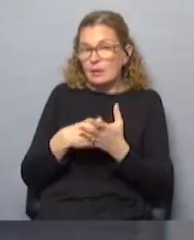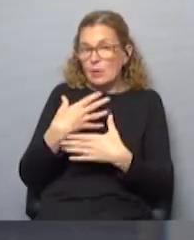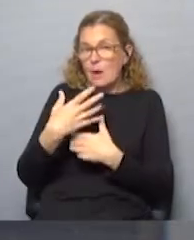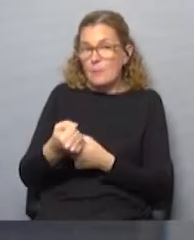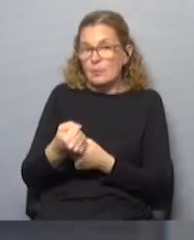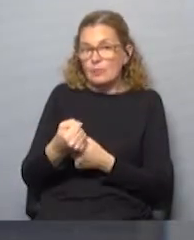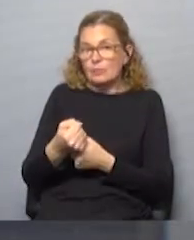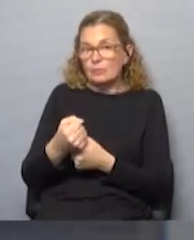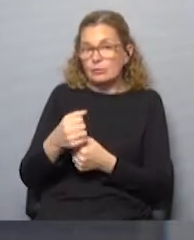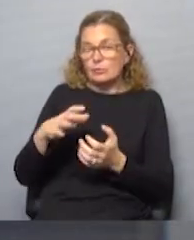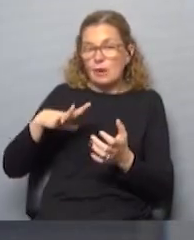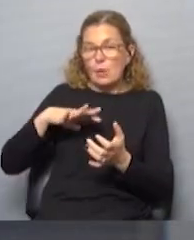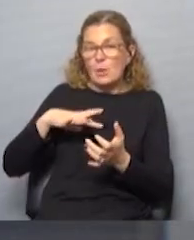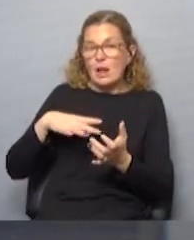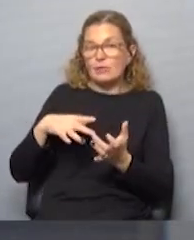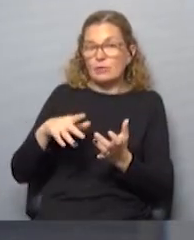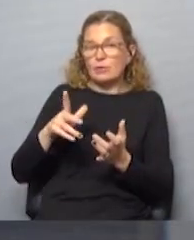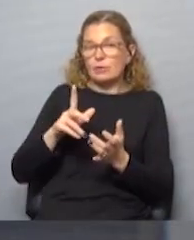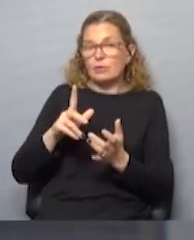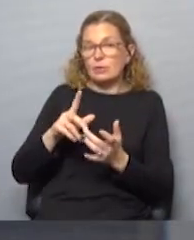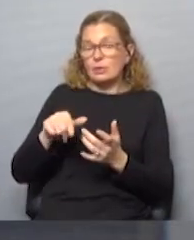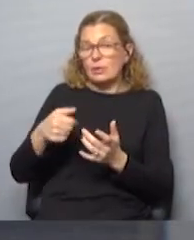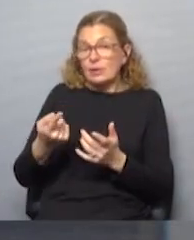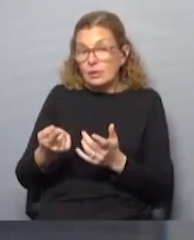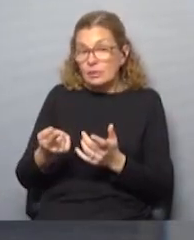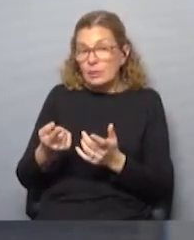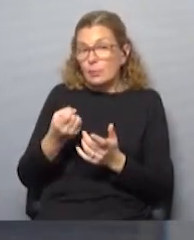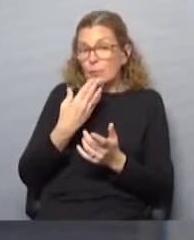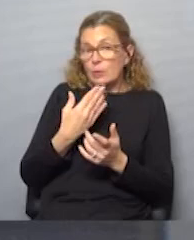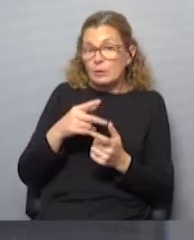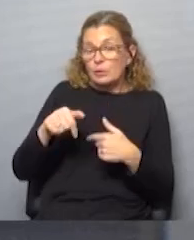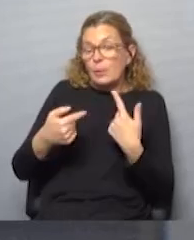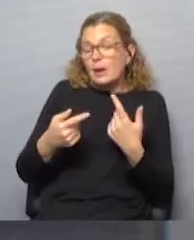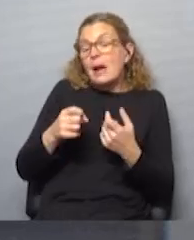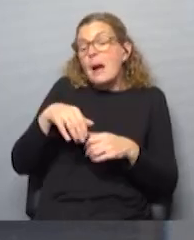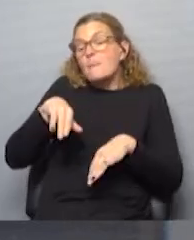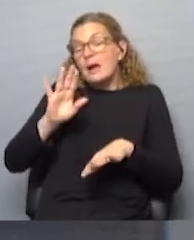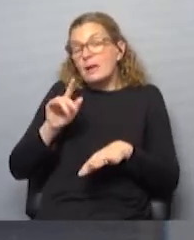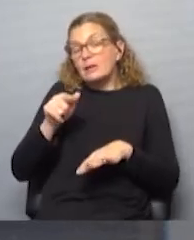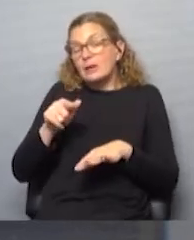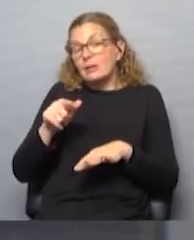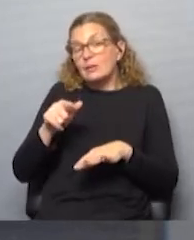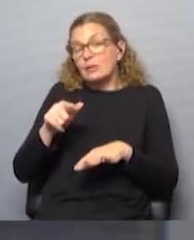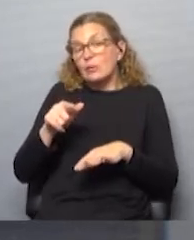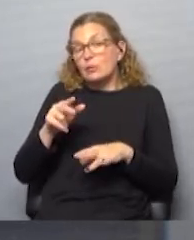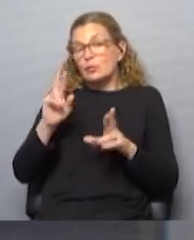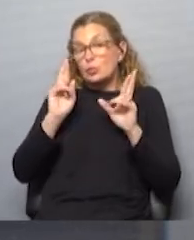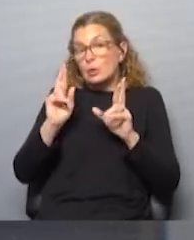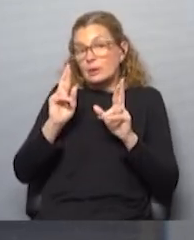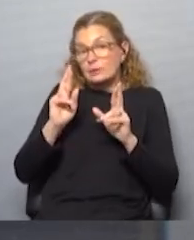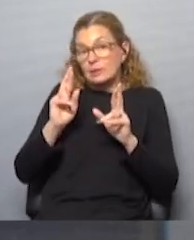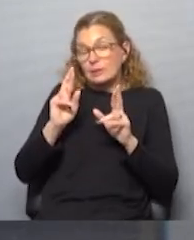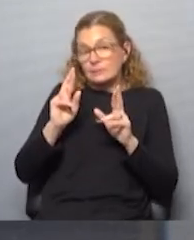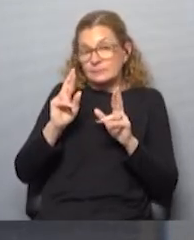digamos para la jubilación etcétera y después y bueno y después capaz que en una de esas una beca doctorado con suerte porque tenés